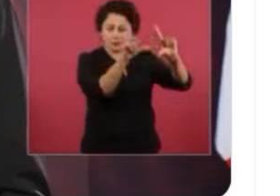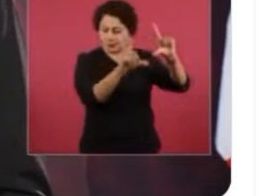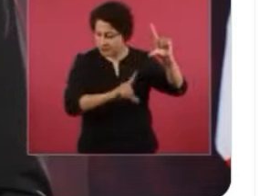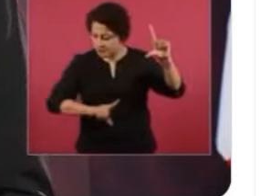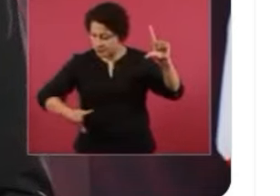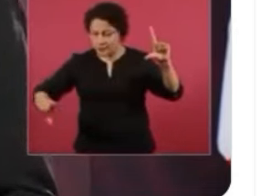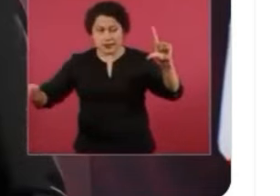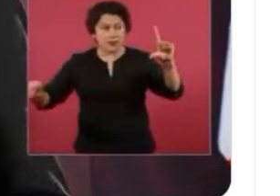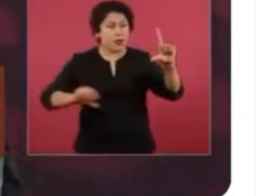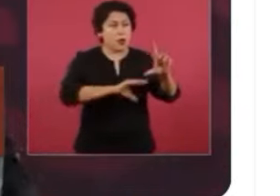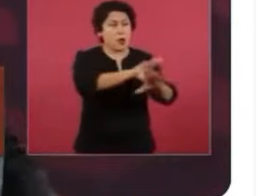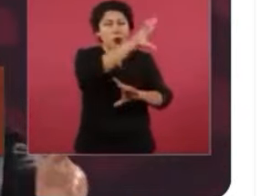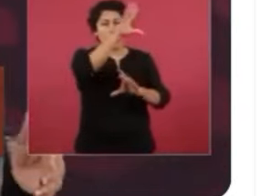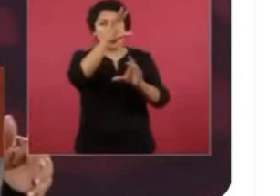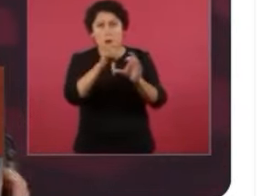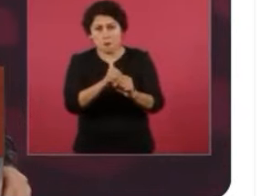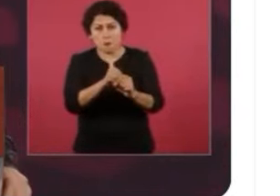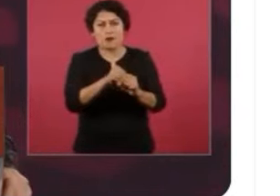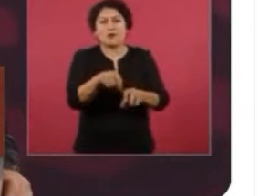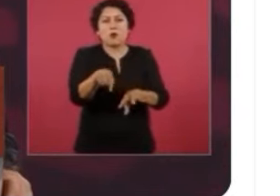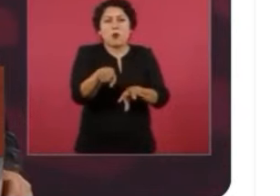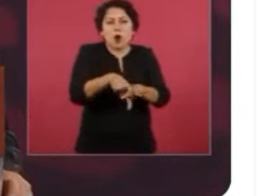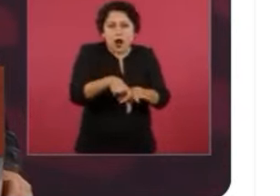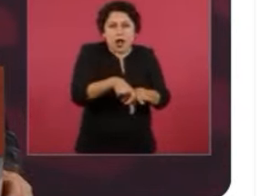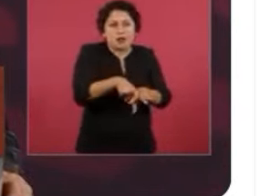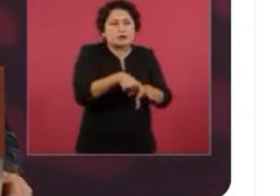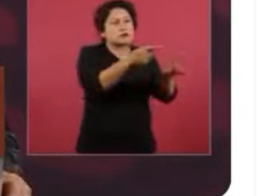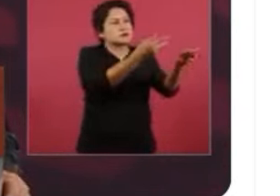que también ya van a descansar mis pies